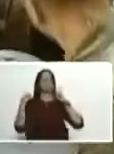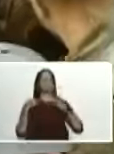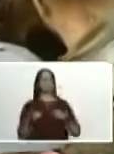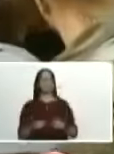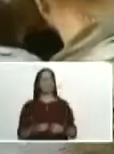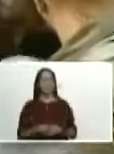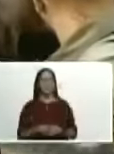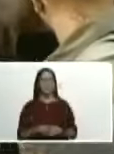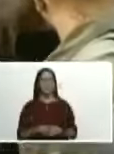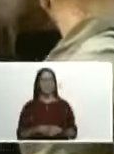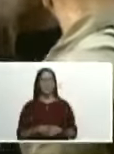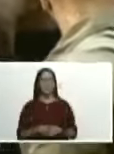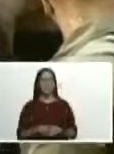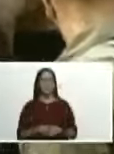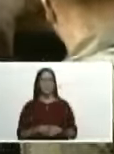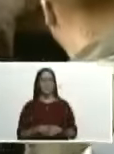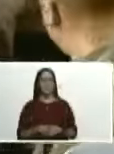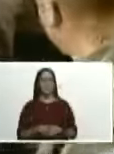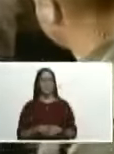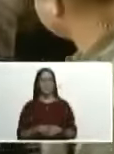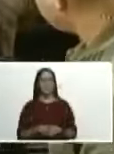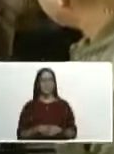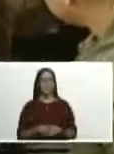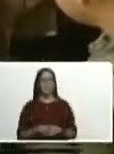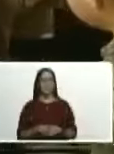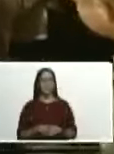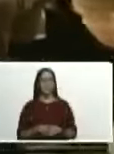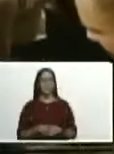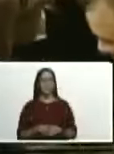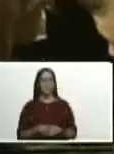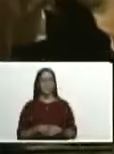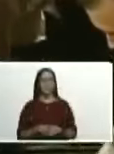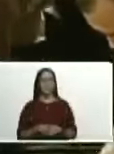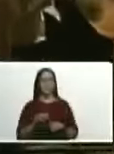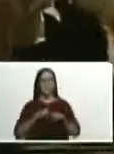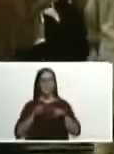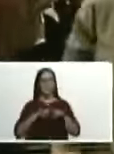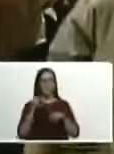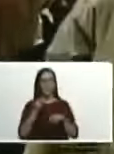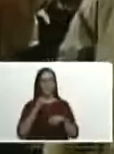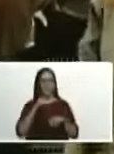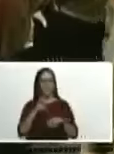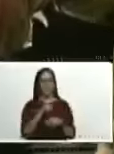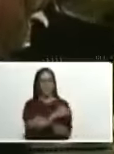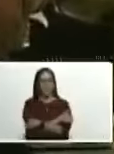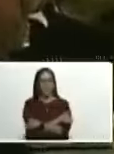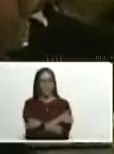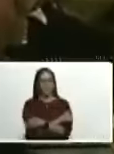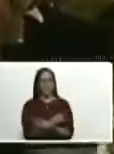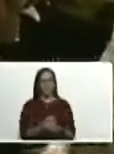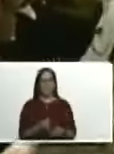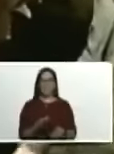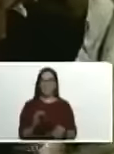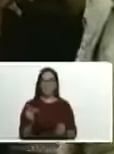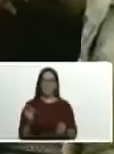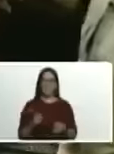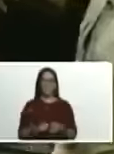poco a poco. Cuidado a esta niña. ¿Cómo estás tú? Dame un abrazo. Eso.